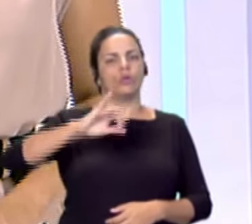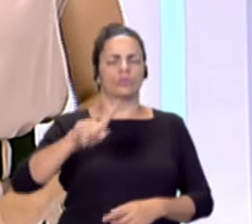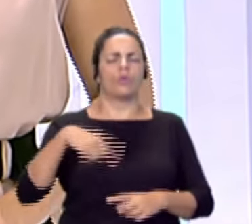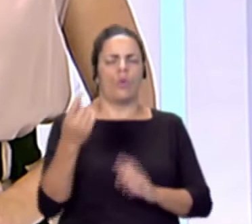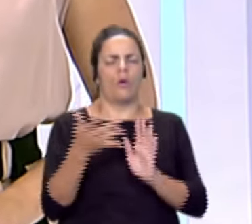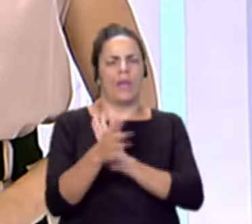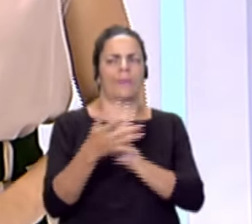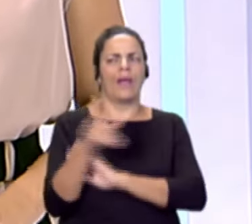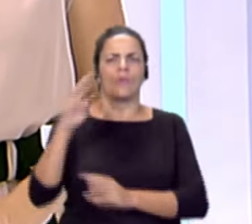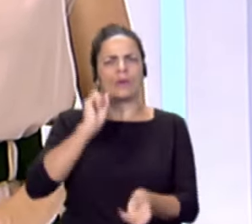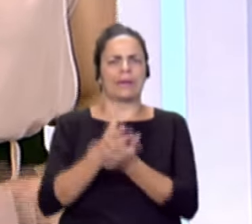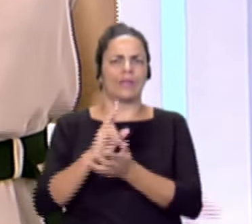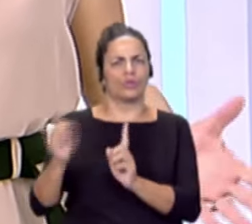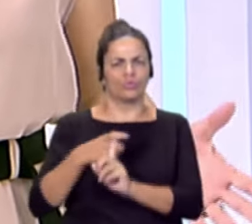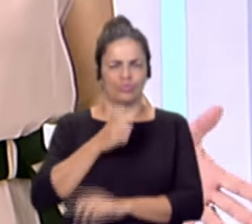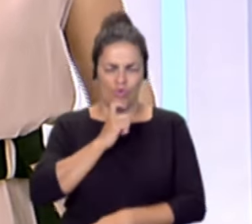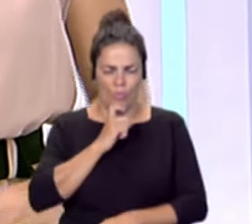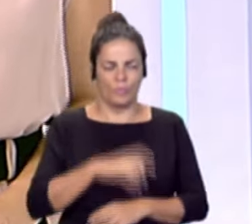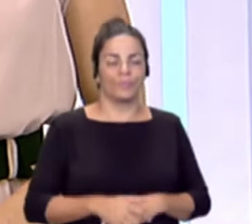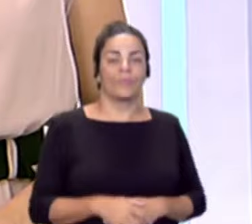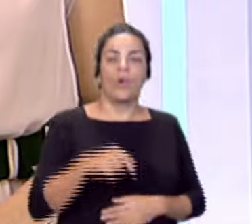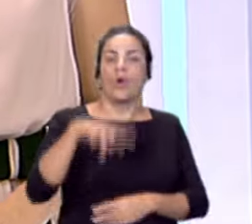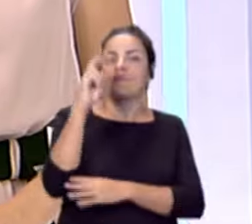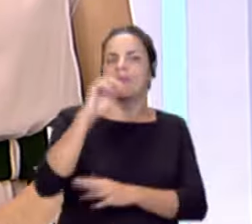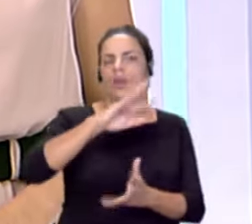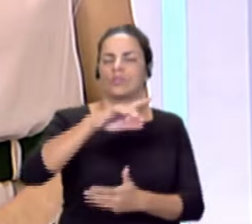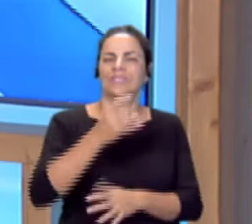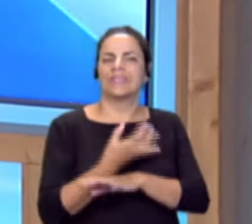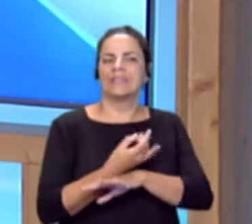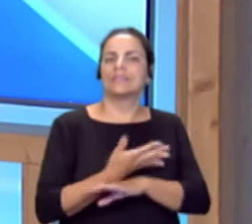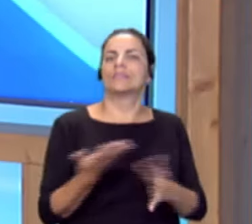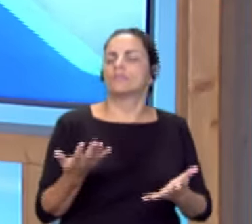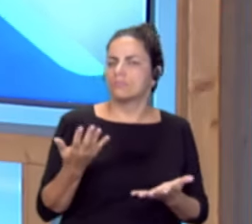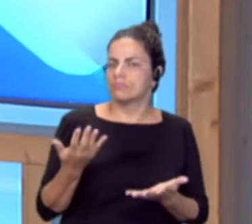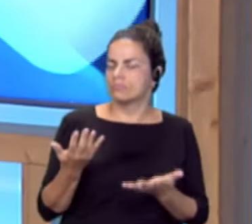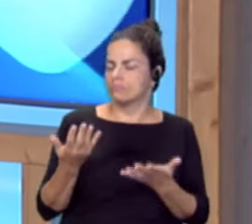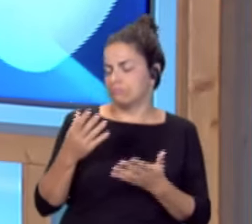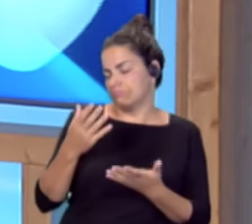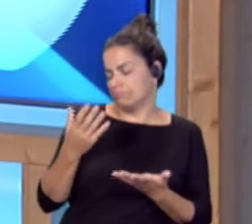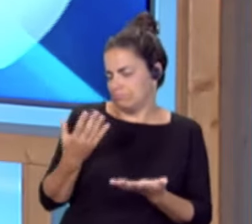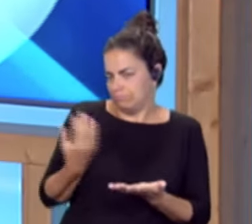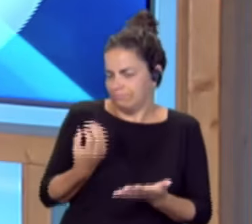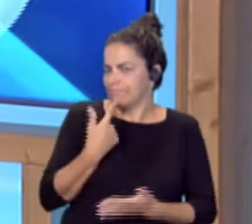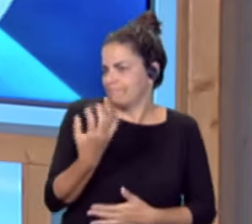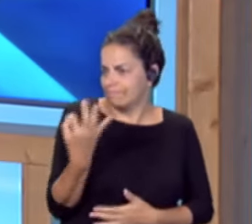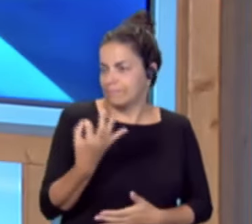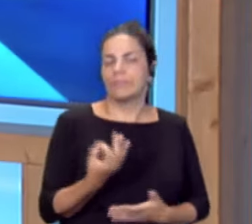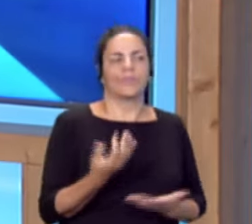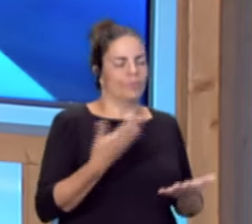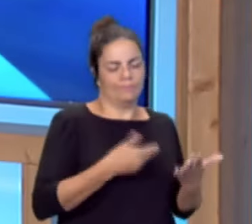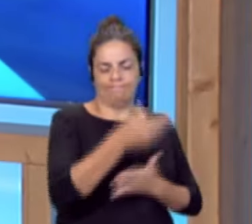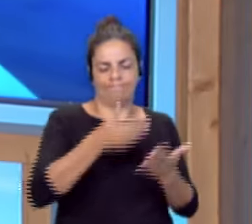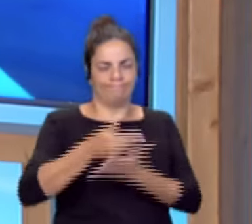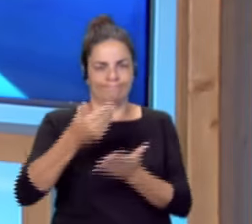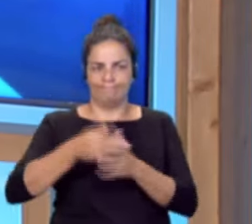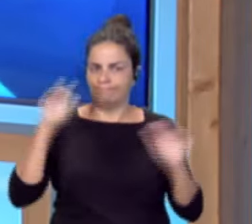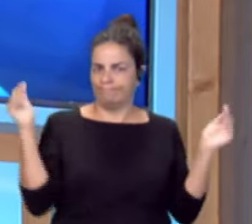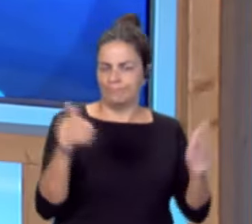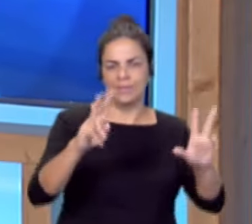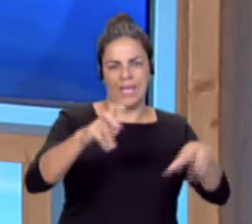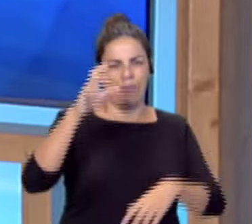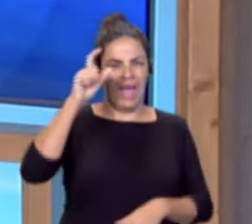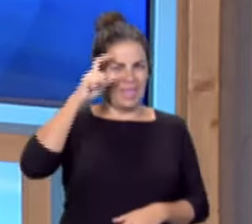Vemos los titulares de este viernes que traen los digitales, Marta Modino. Desde luego mucho dedicado a la situación de Íñigo Errejón, pero vamos a empezar con la